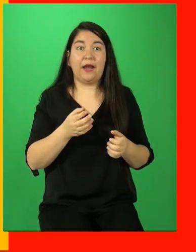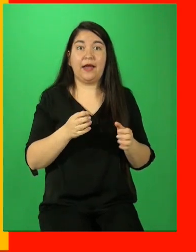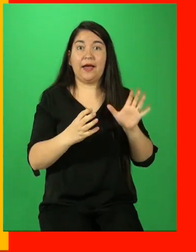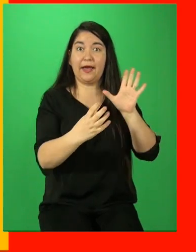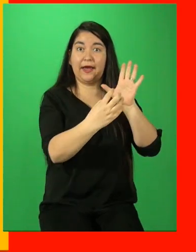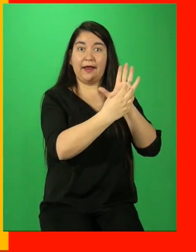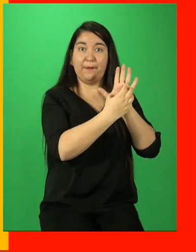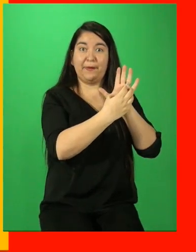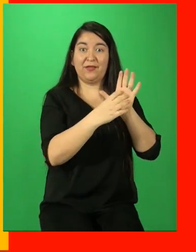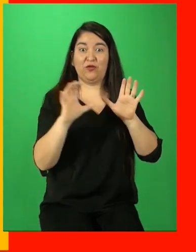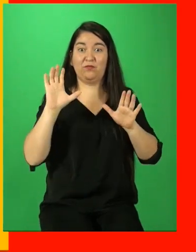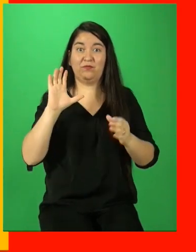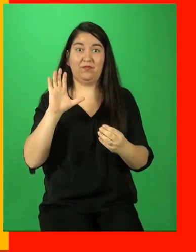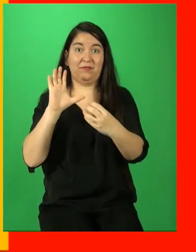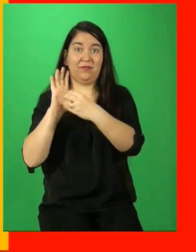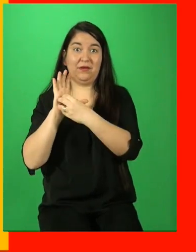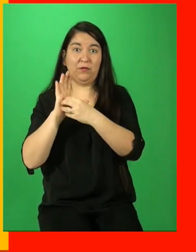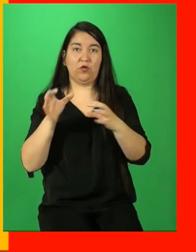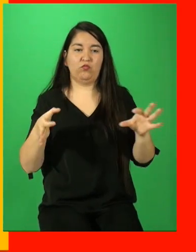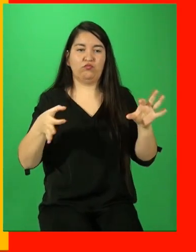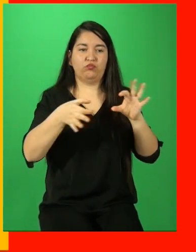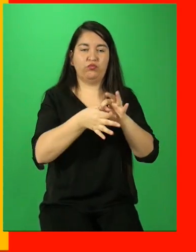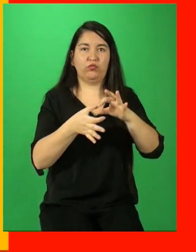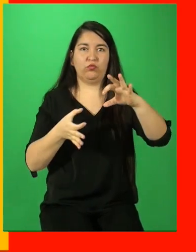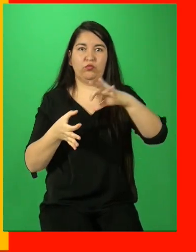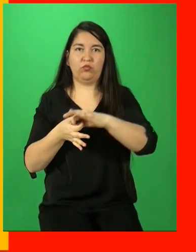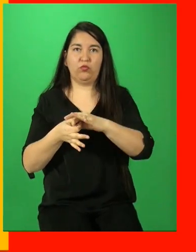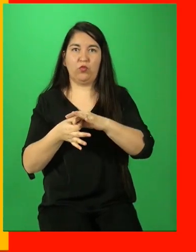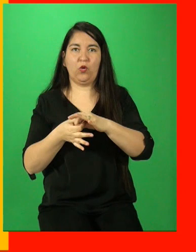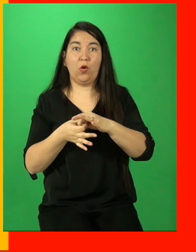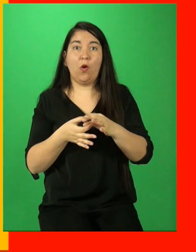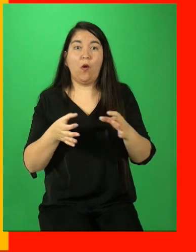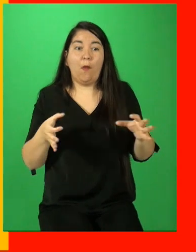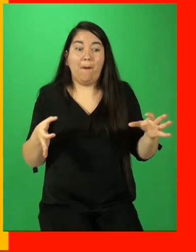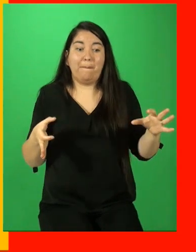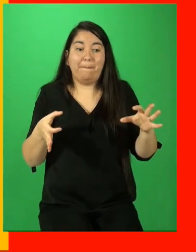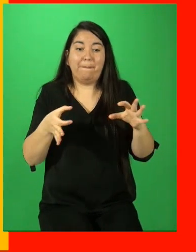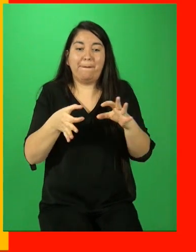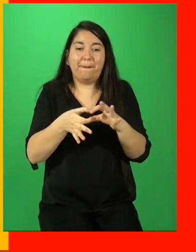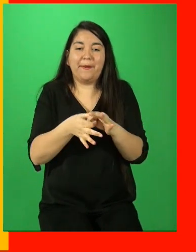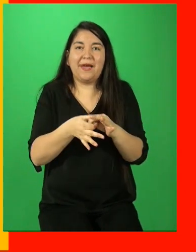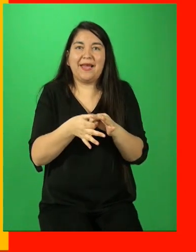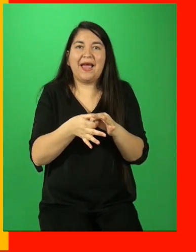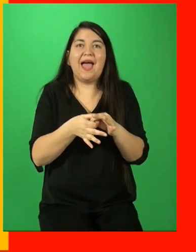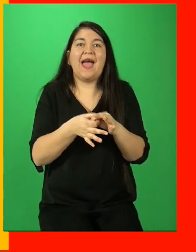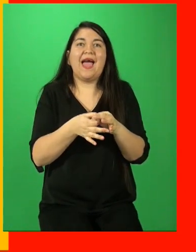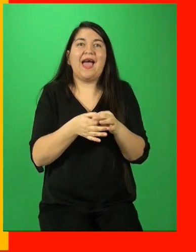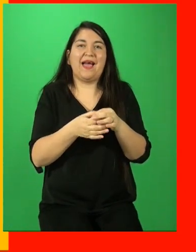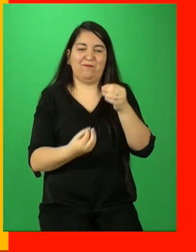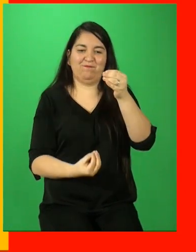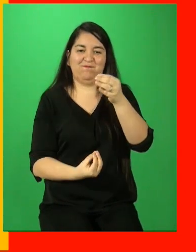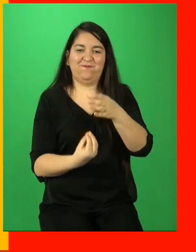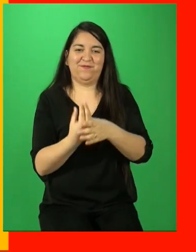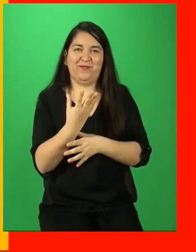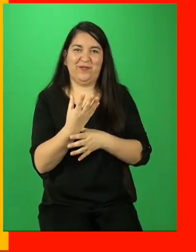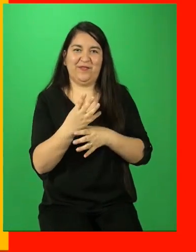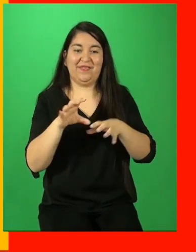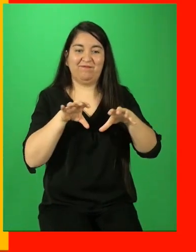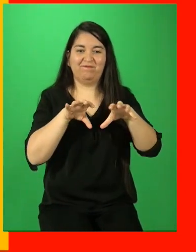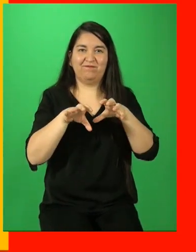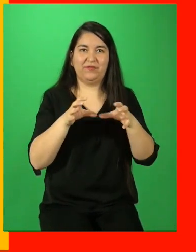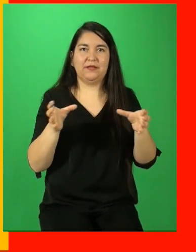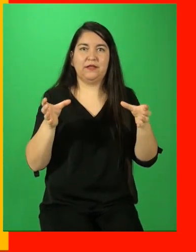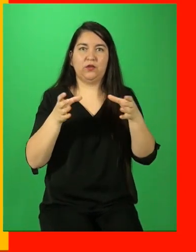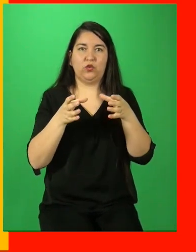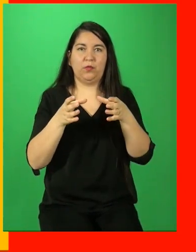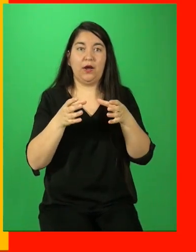de dos o más elementos que al unirse van a formar una sustancia la cual va a tener características